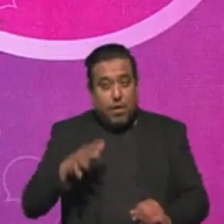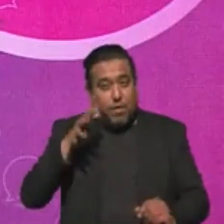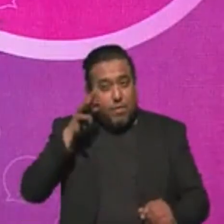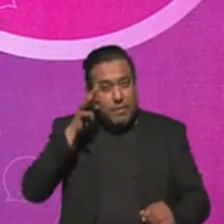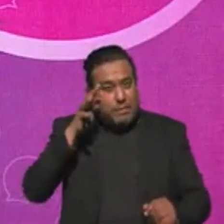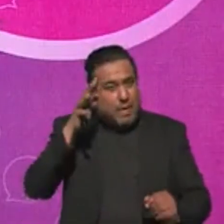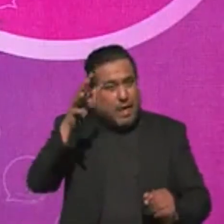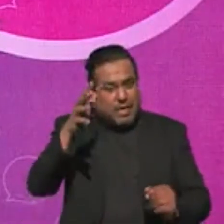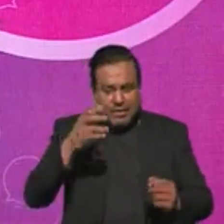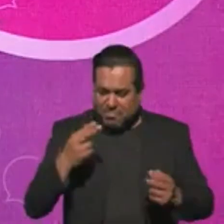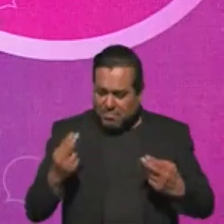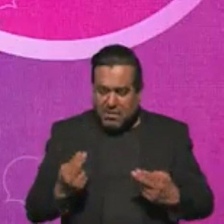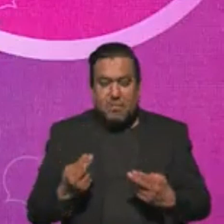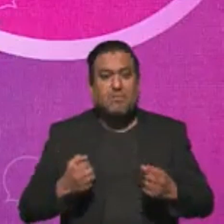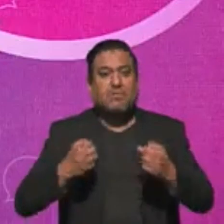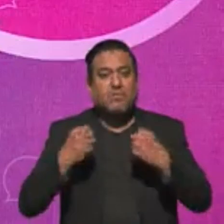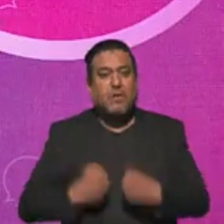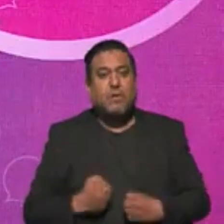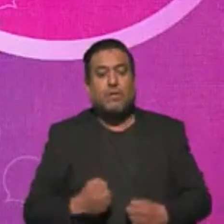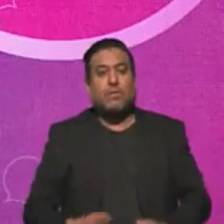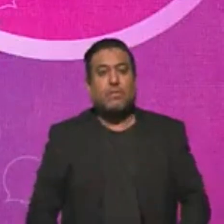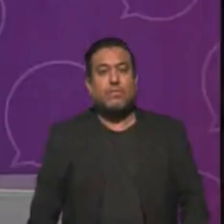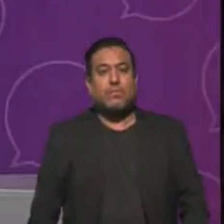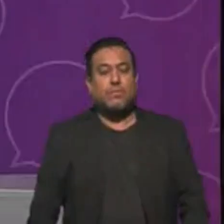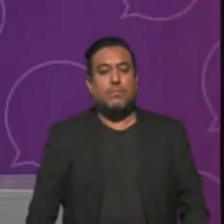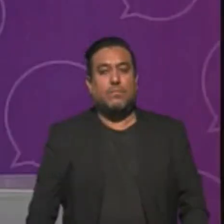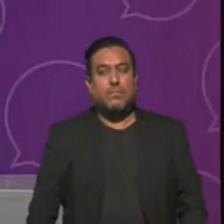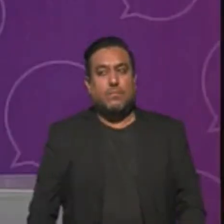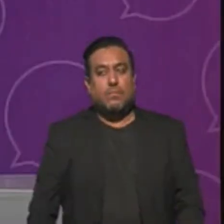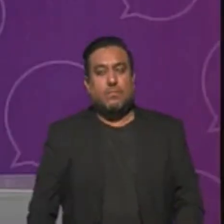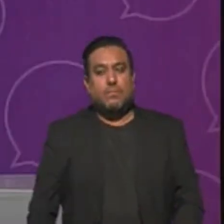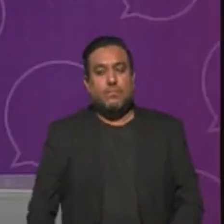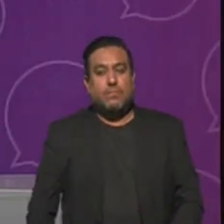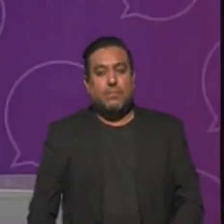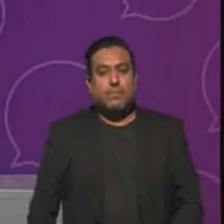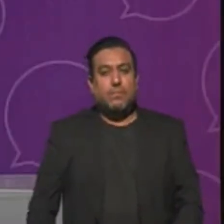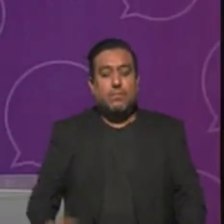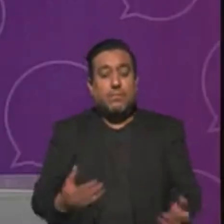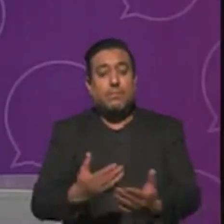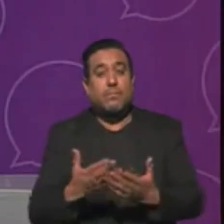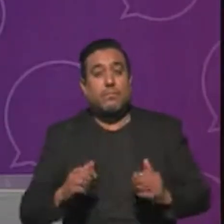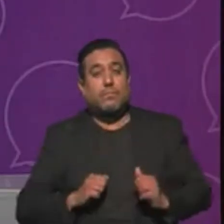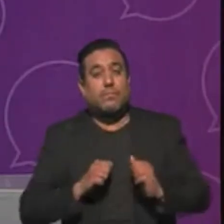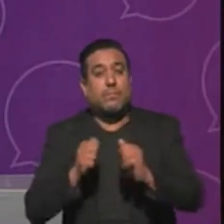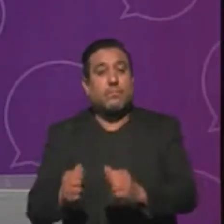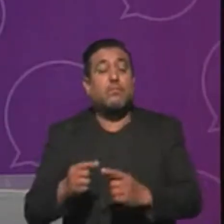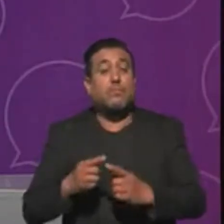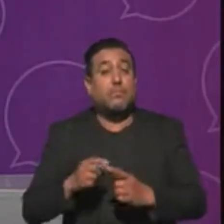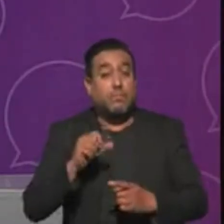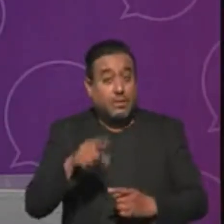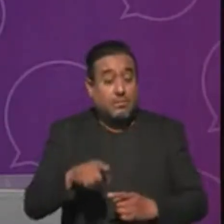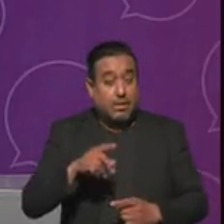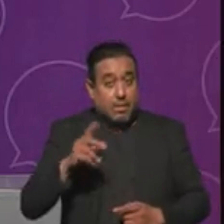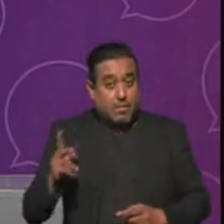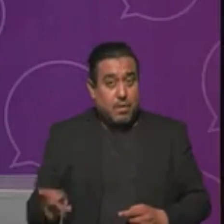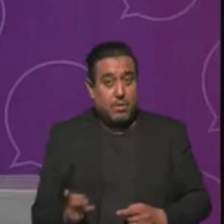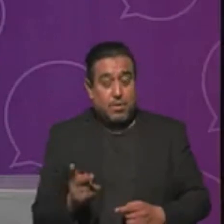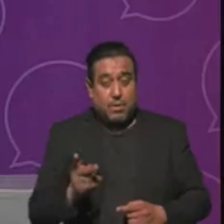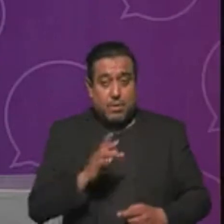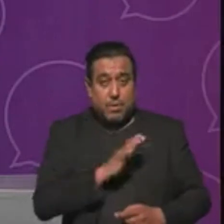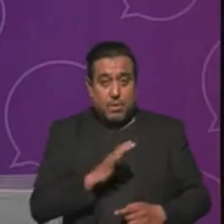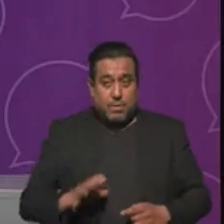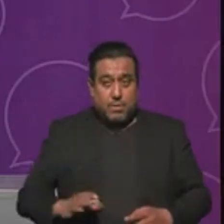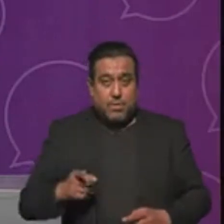último en Rendirse Gracias candidato ahora escuchemos la respuesta esta primera pregunta por parte del